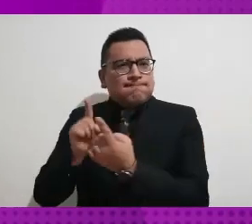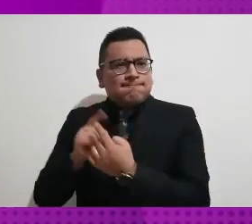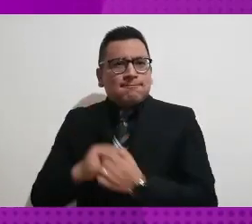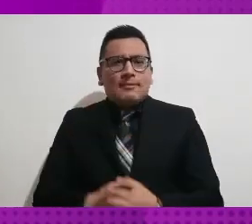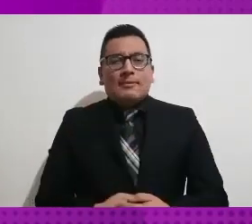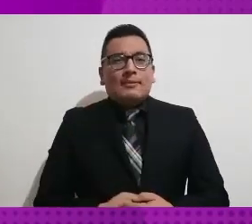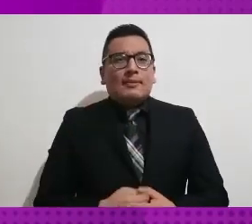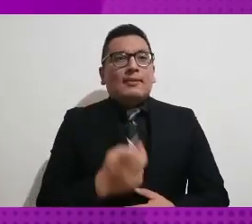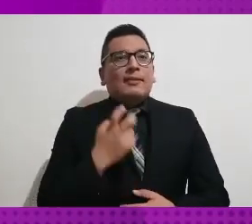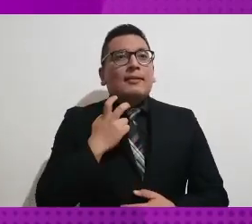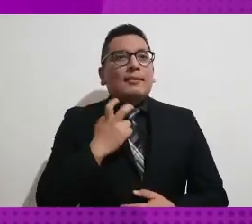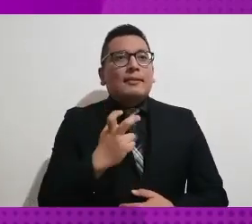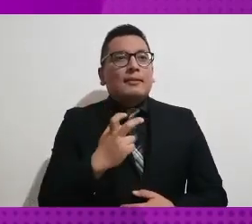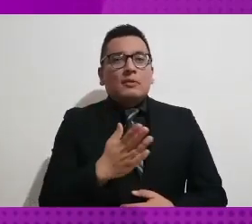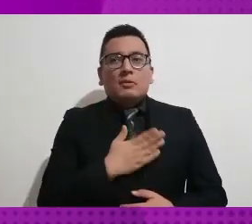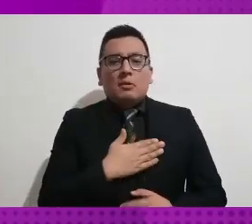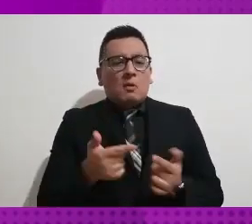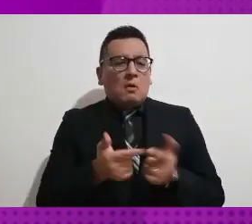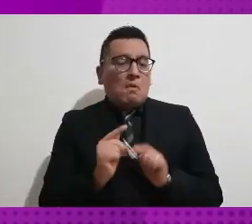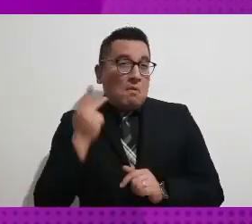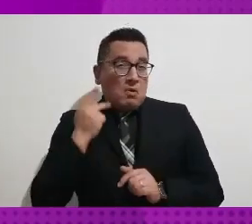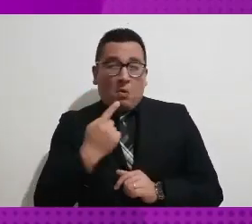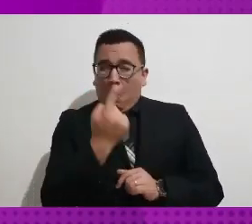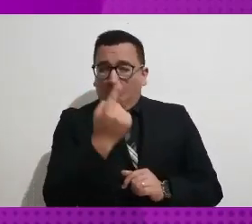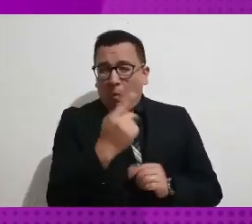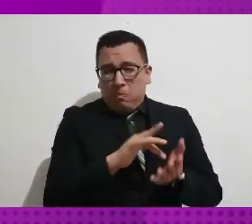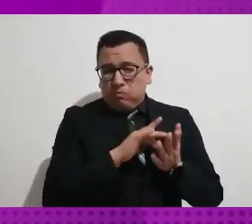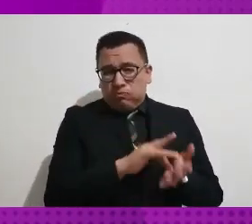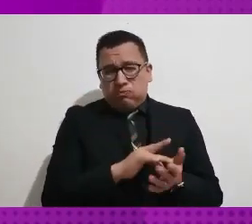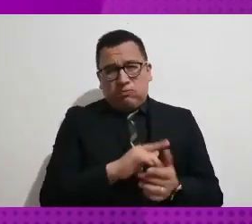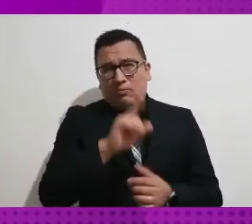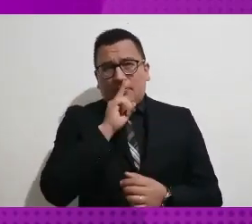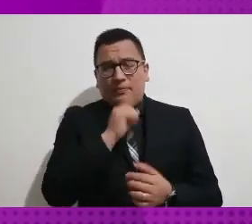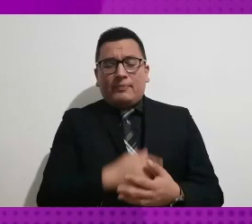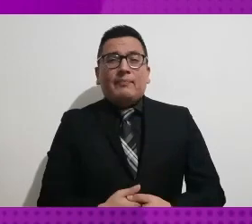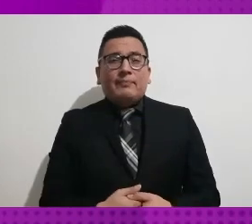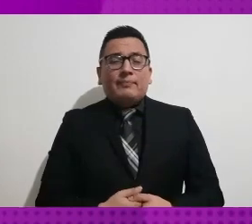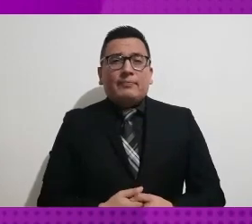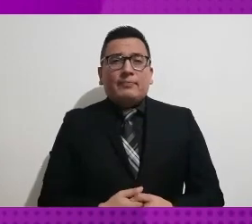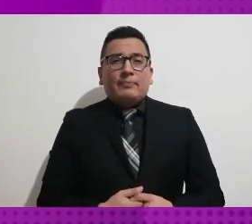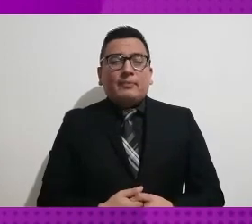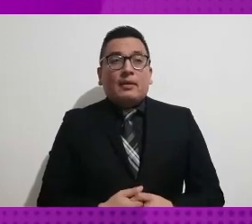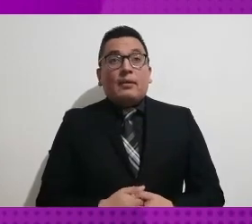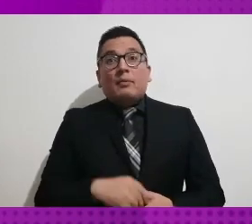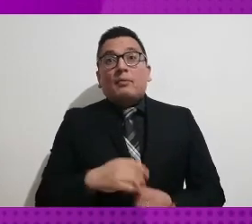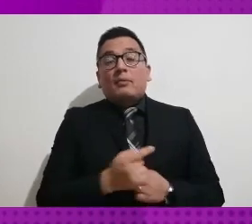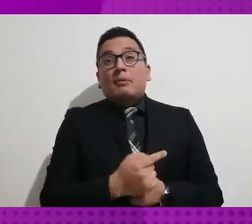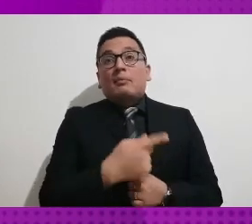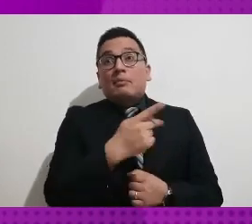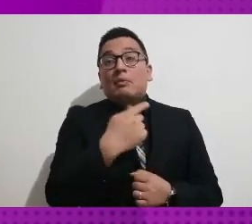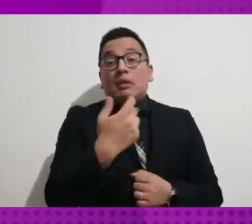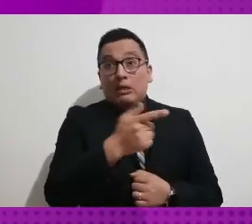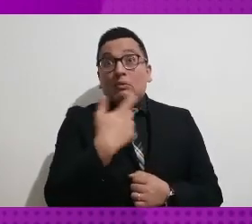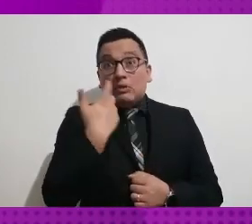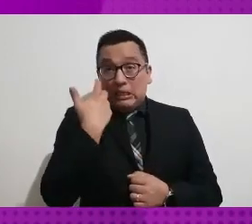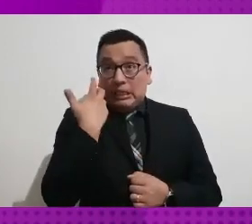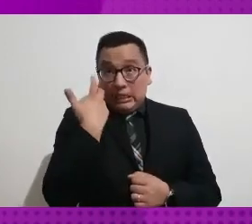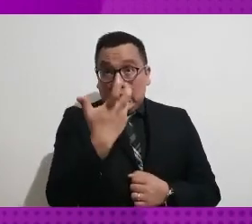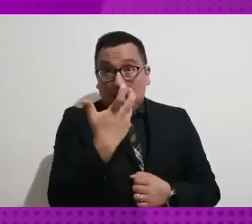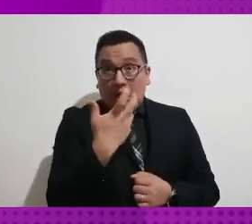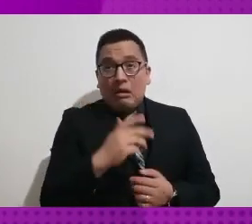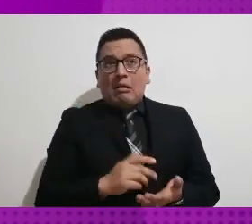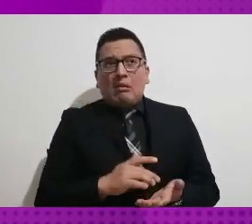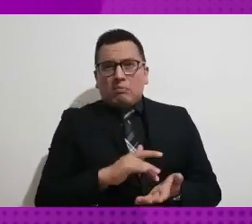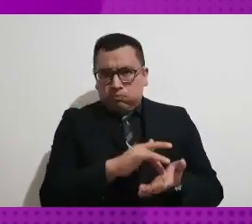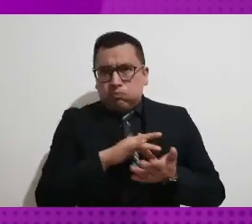sino hablar con personas, con personas humanas y que tengan la voluntad de poder llevar a cabo lo que